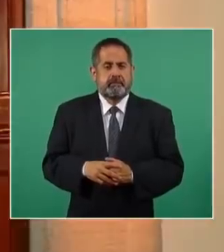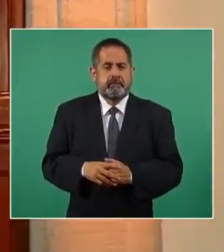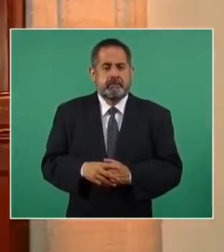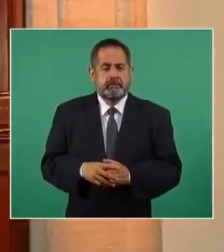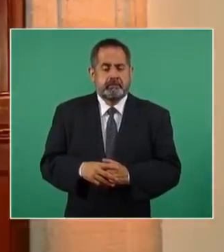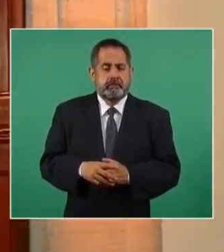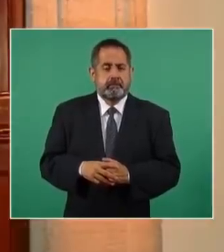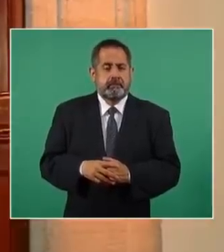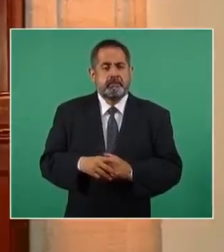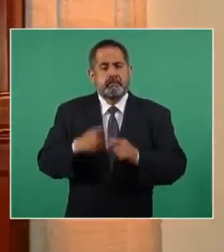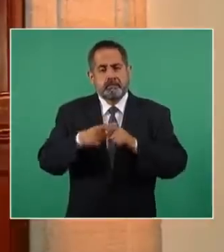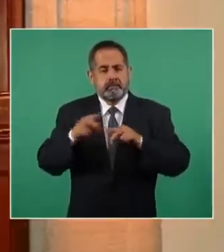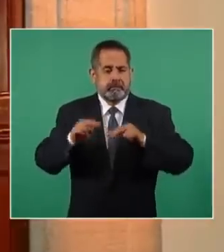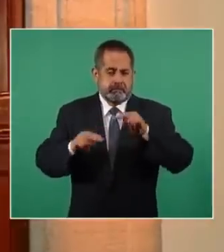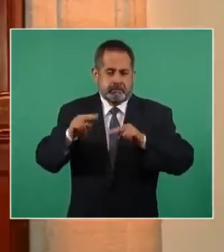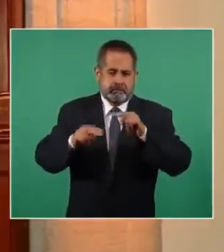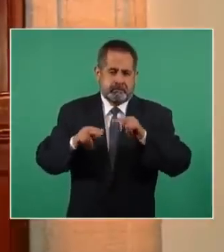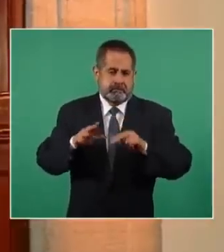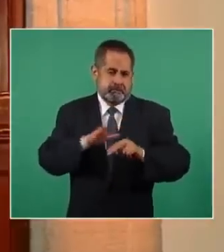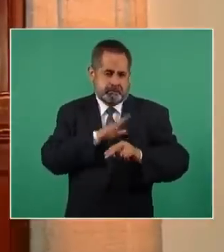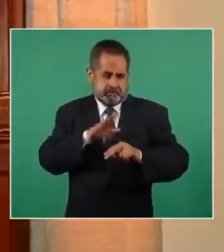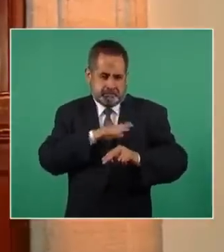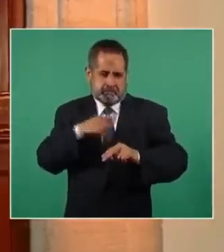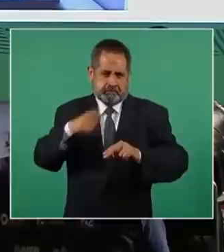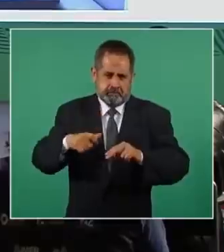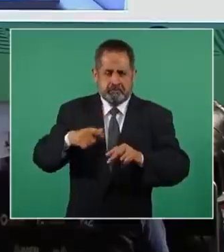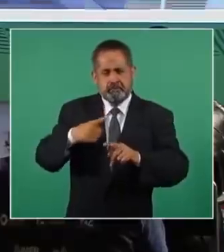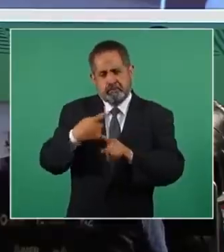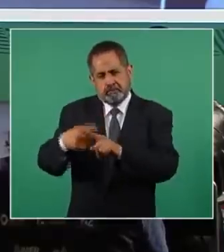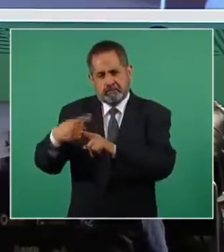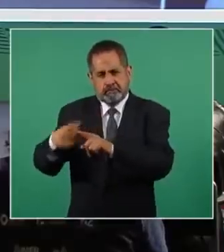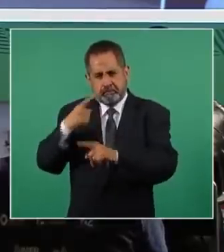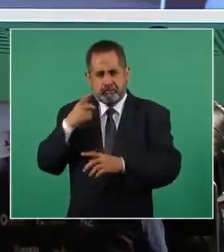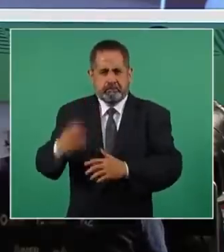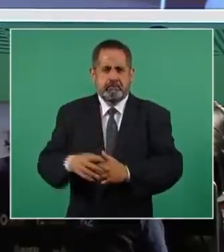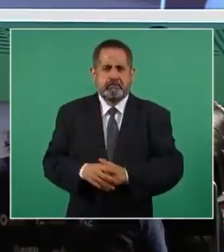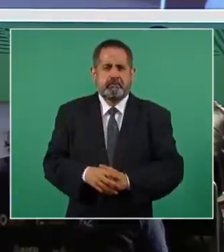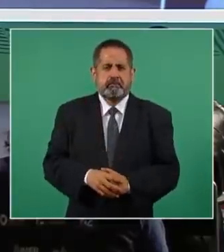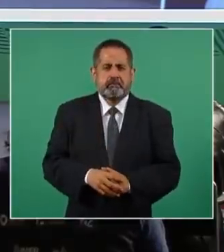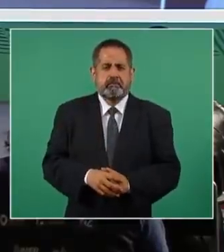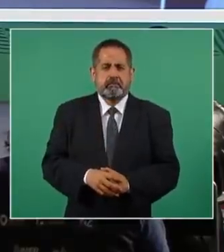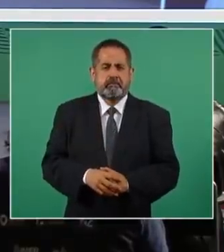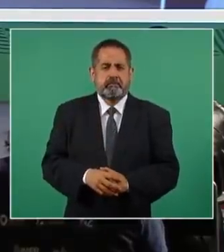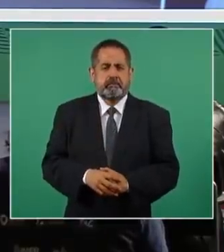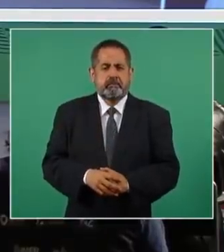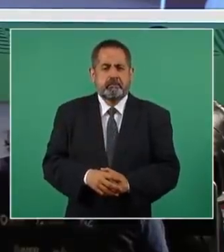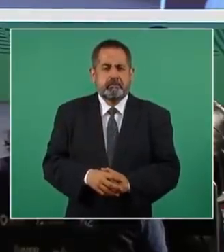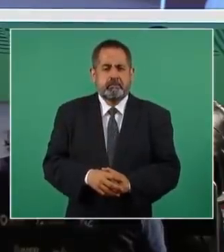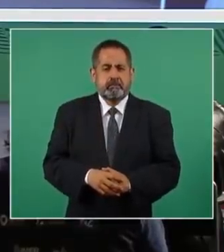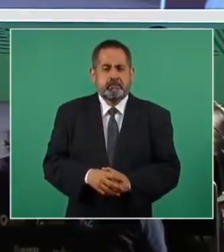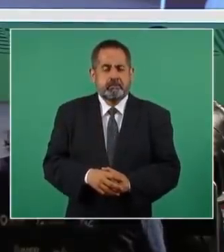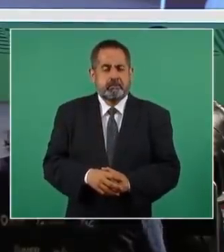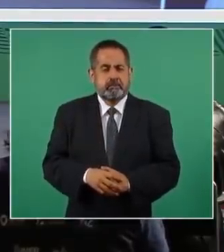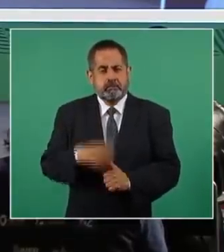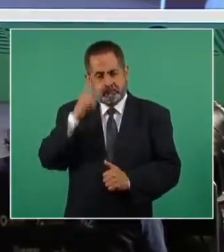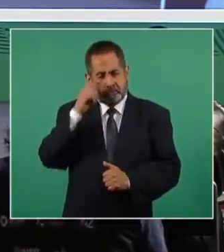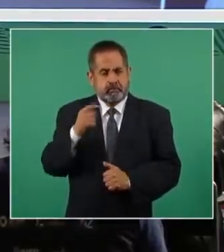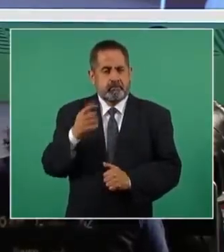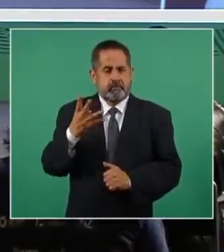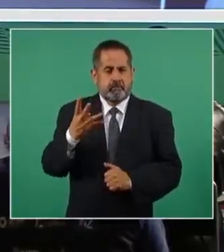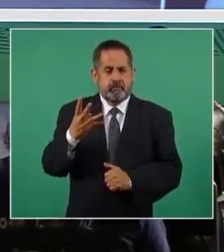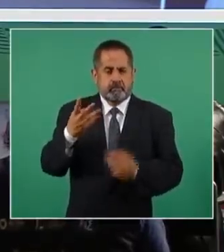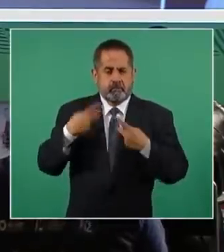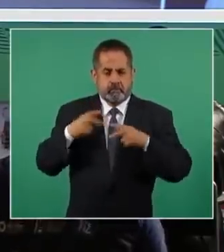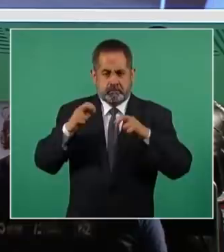Ahí son distintos niveles de servicios, distintas cocinas, la que sigue. Aquí hay para configuración de cuatro personas,